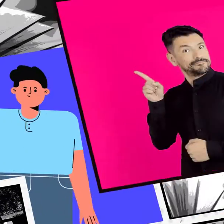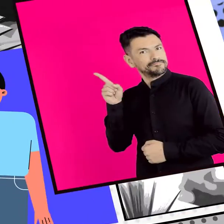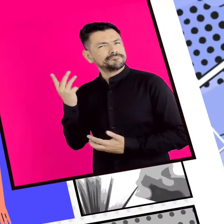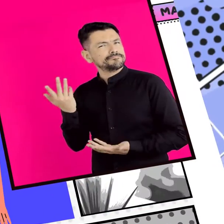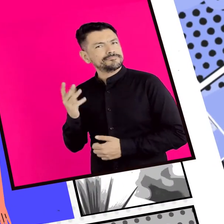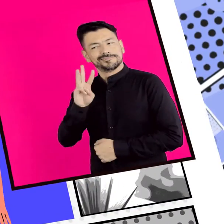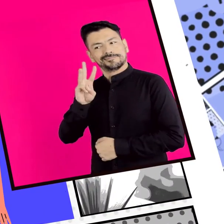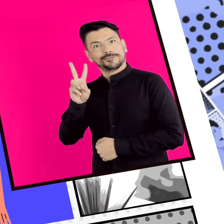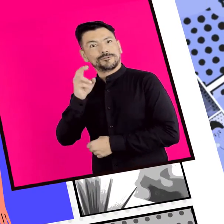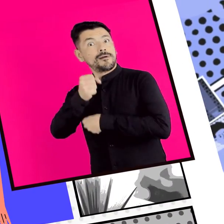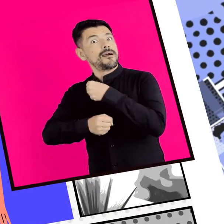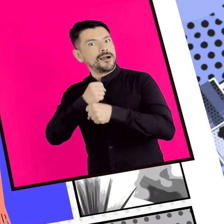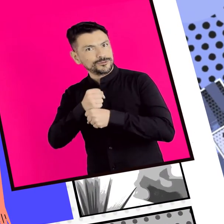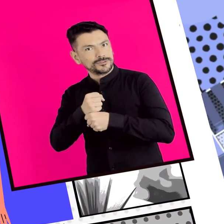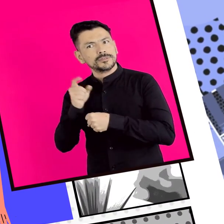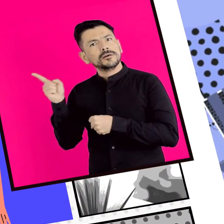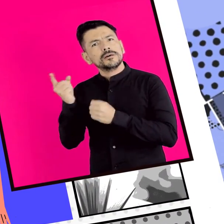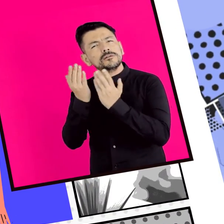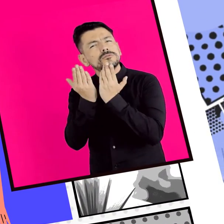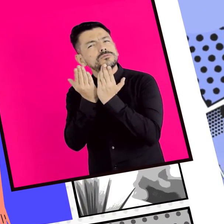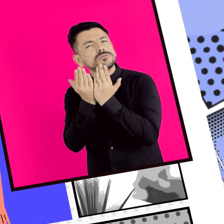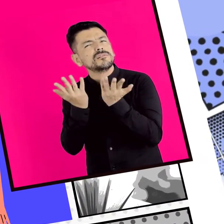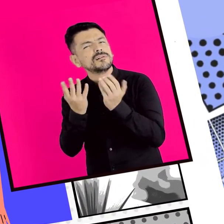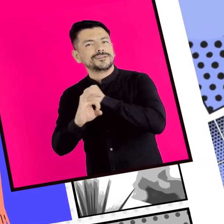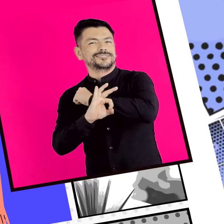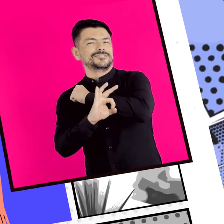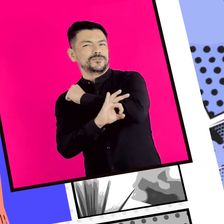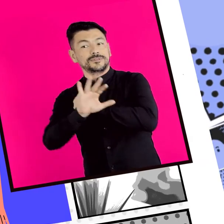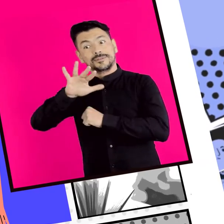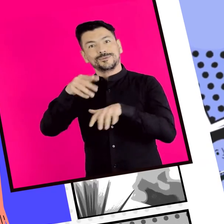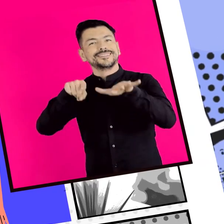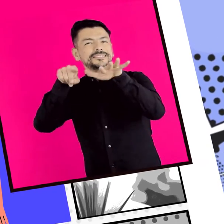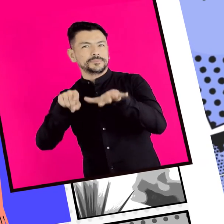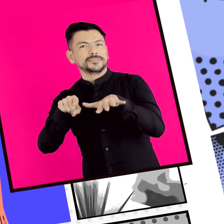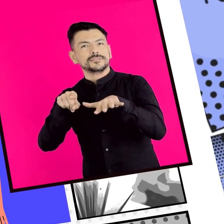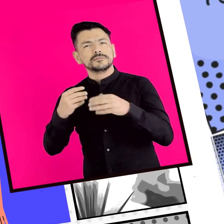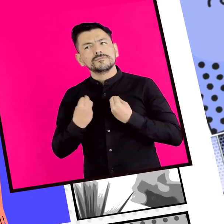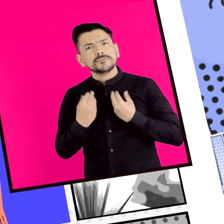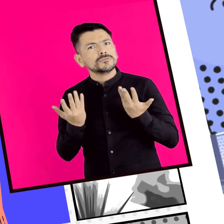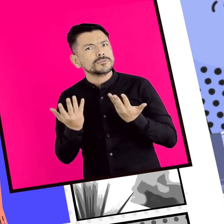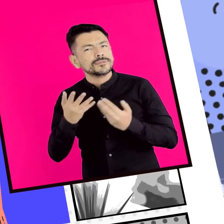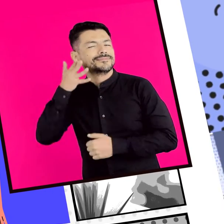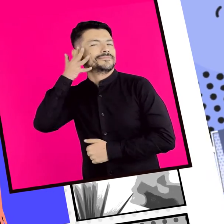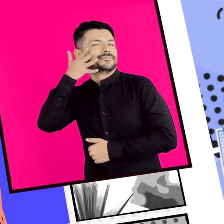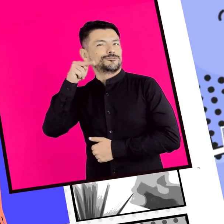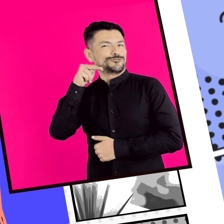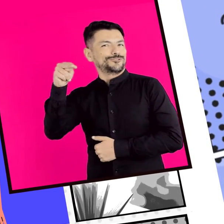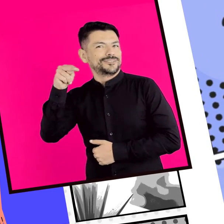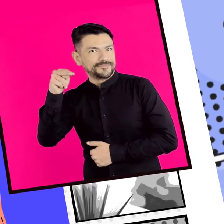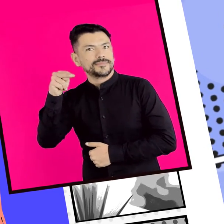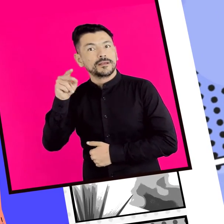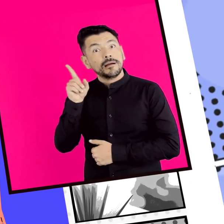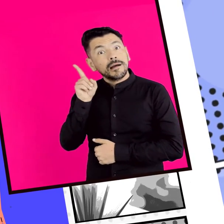jose manuel redondo tiene 32 años es estudiante de quinto semestre de psicología vive en norte de santander